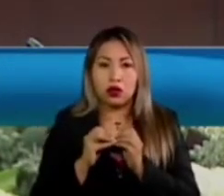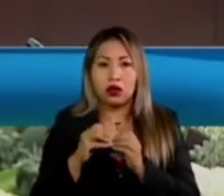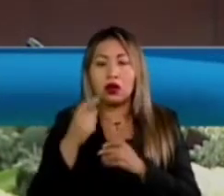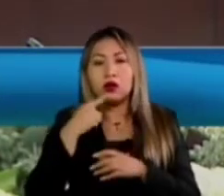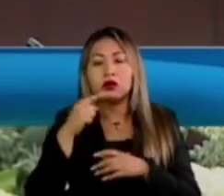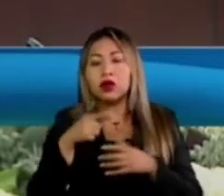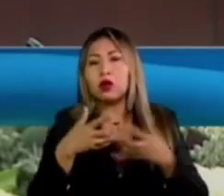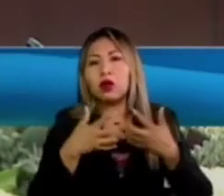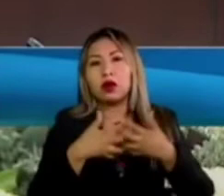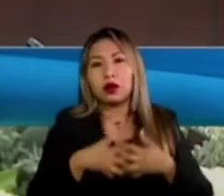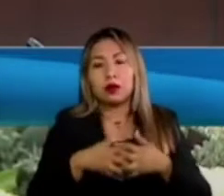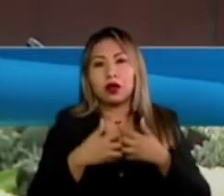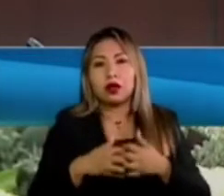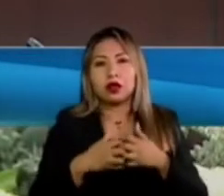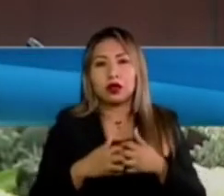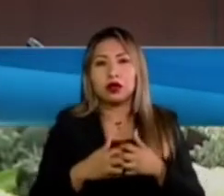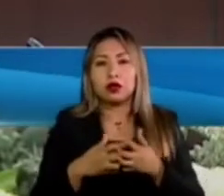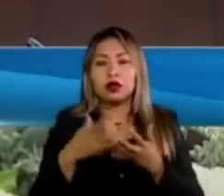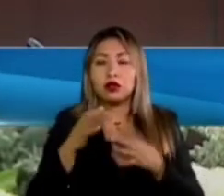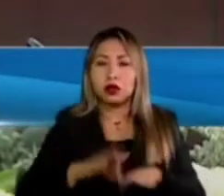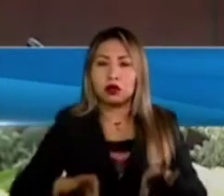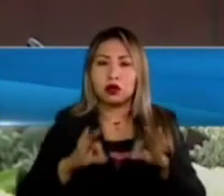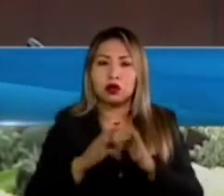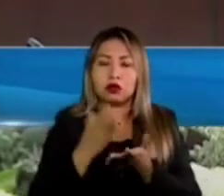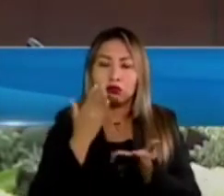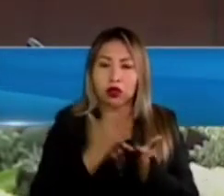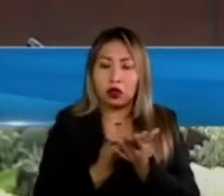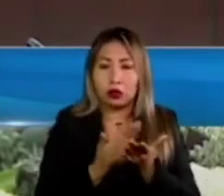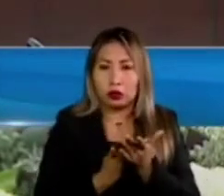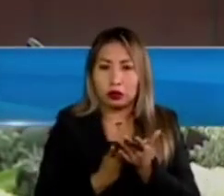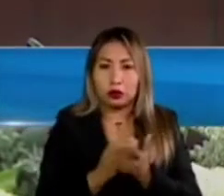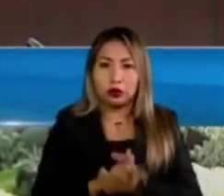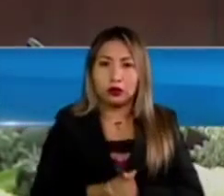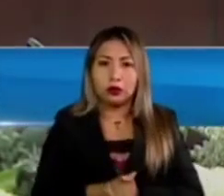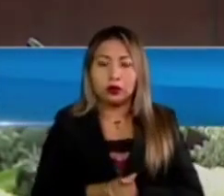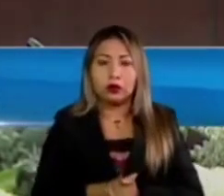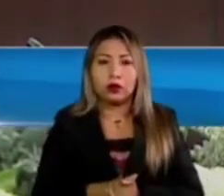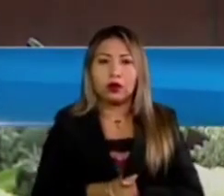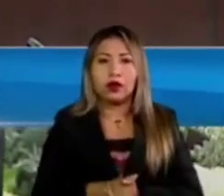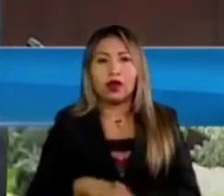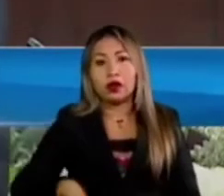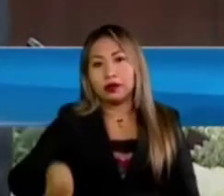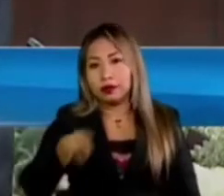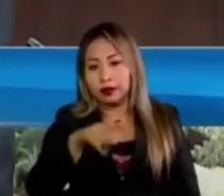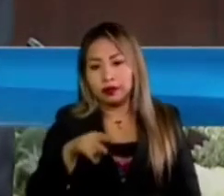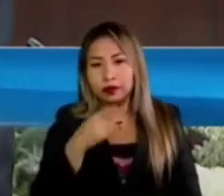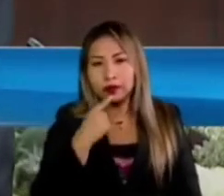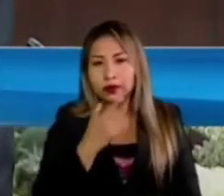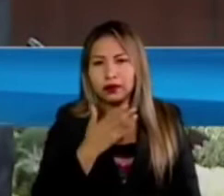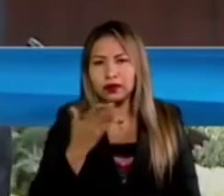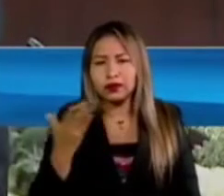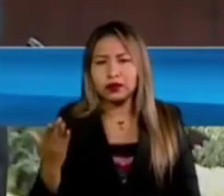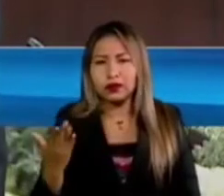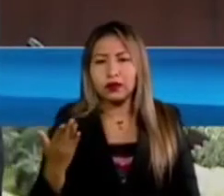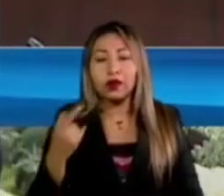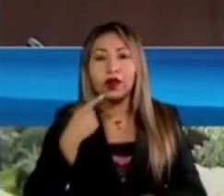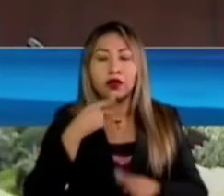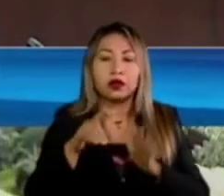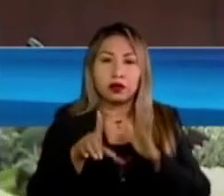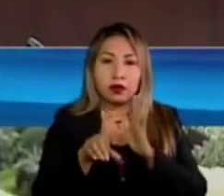de la empresa de las obligaciones del contrato. En ese sentido, por